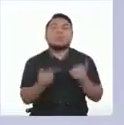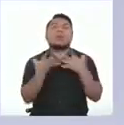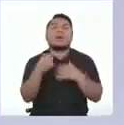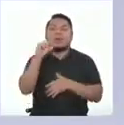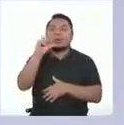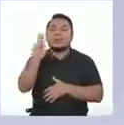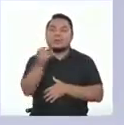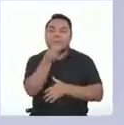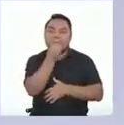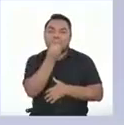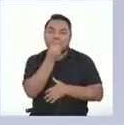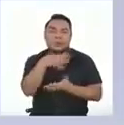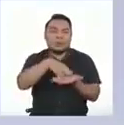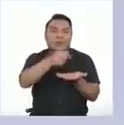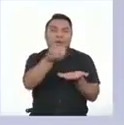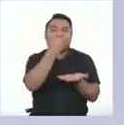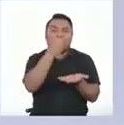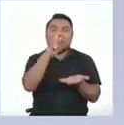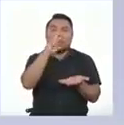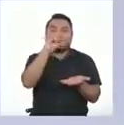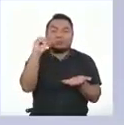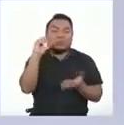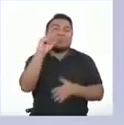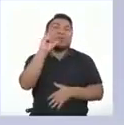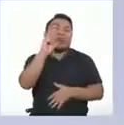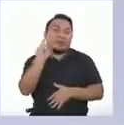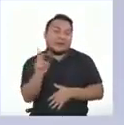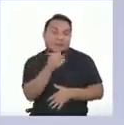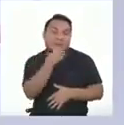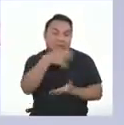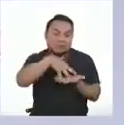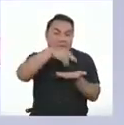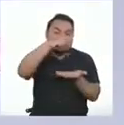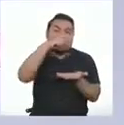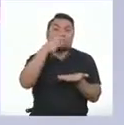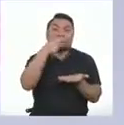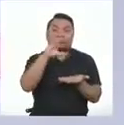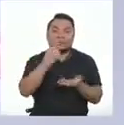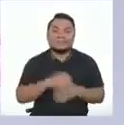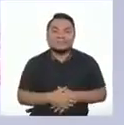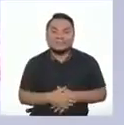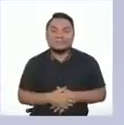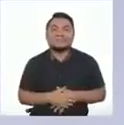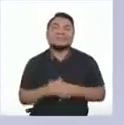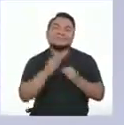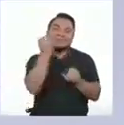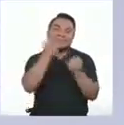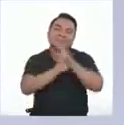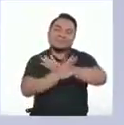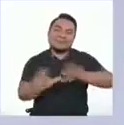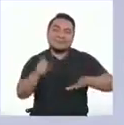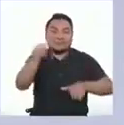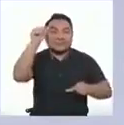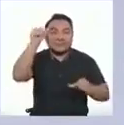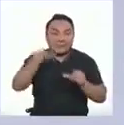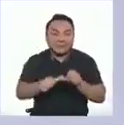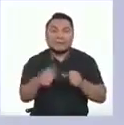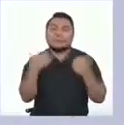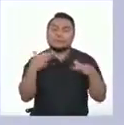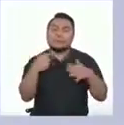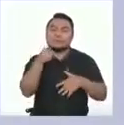cuántos gramos de proteína aporta esos 200 gramos de chuño. Eso es todo por hoy, chicos y chicas, y recuerden